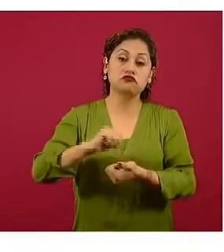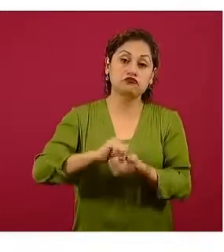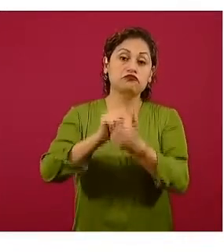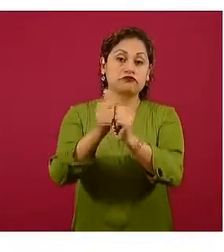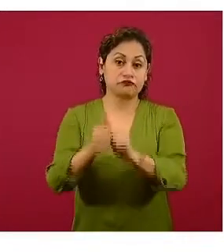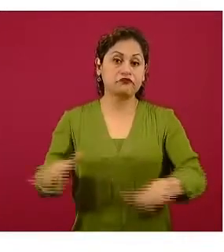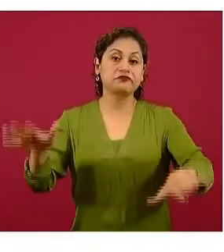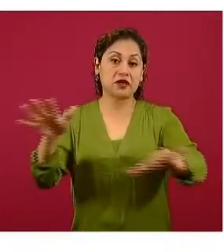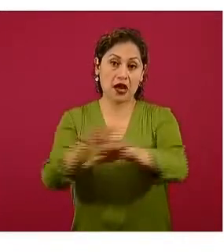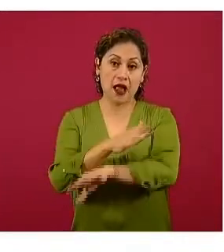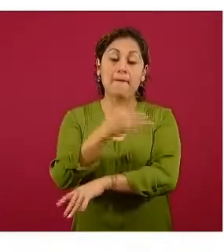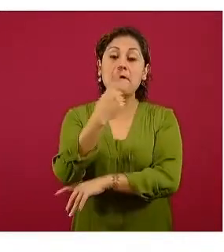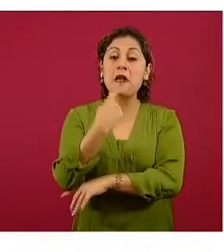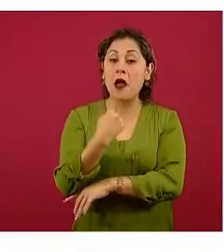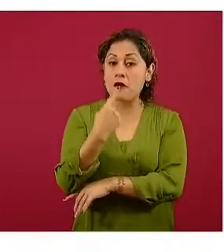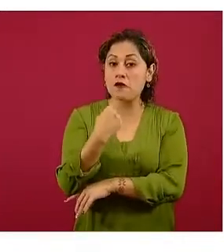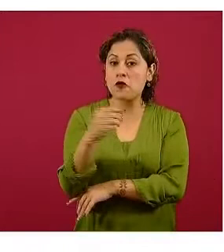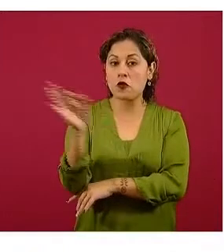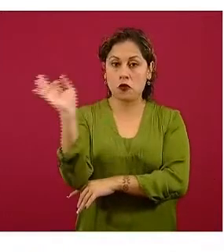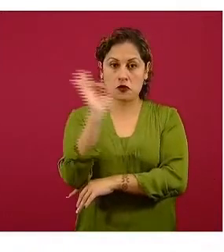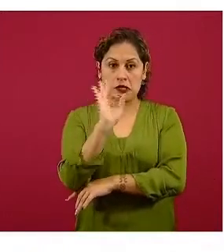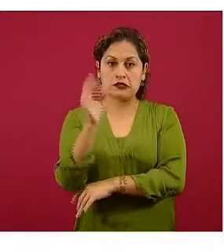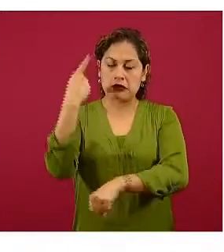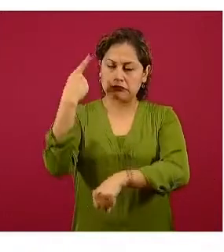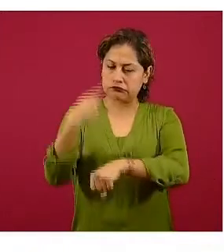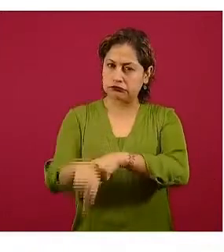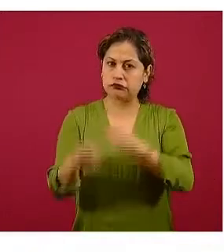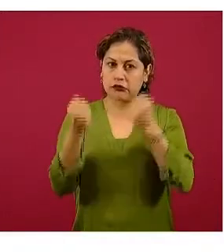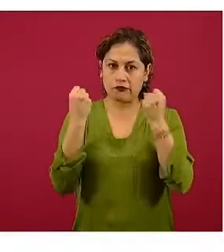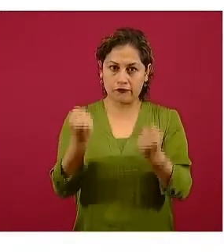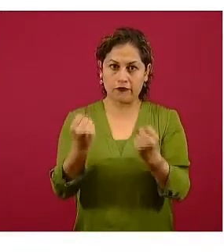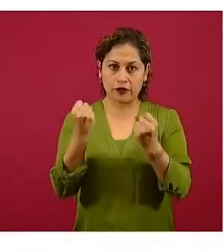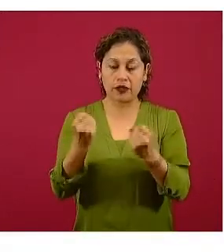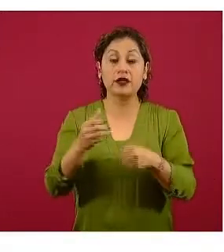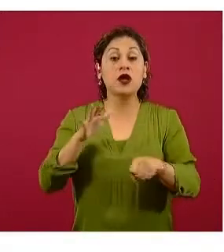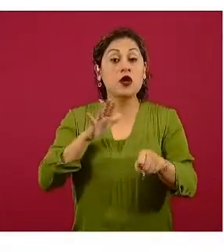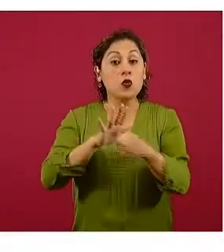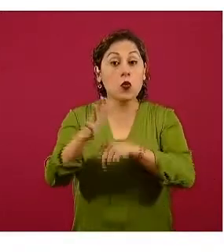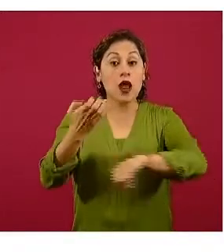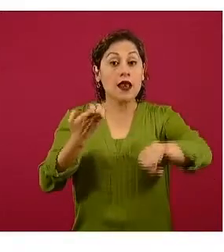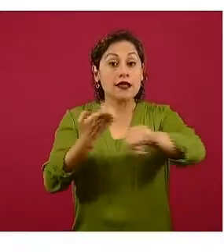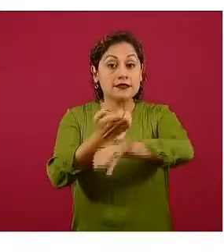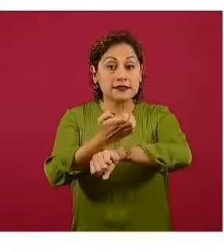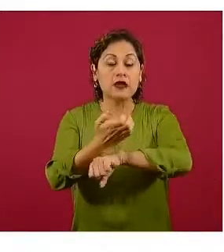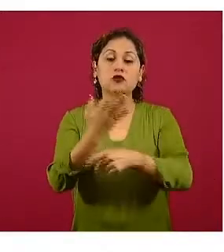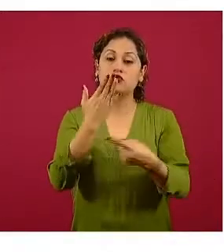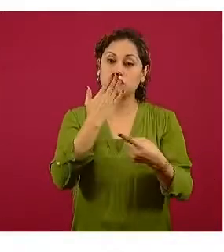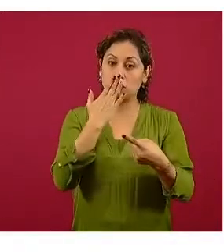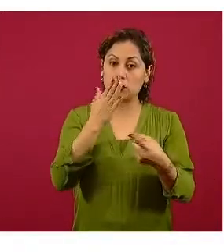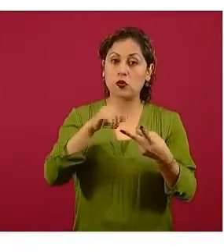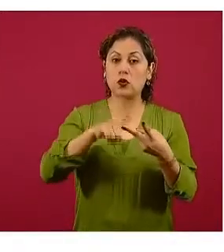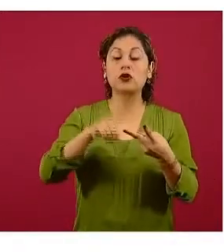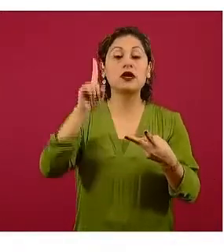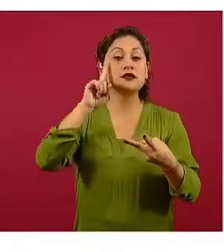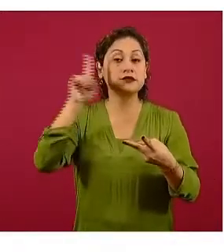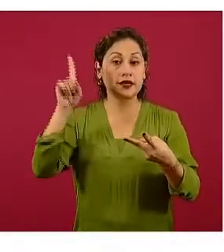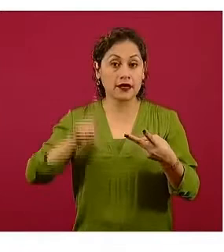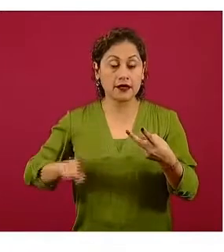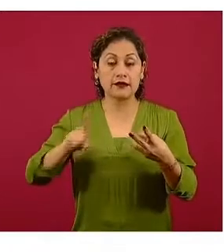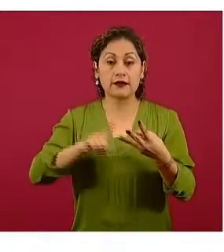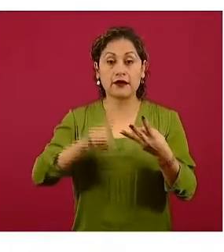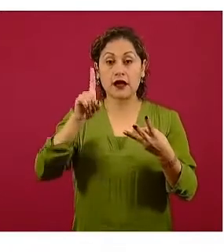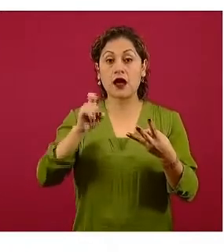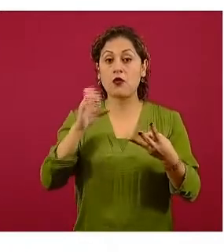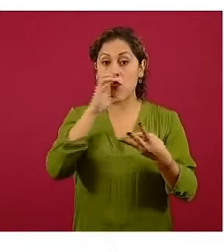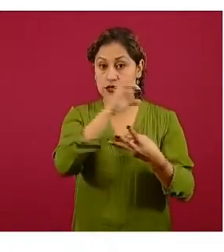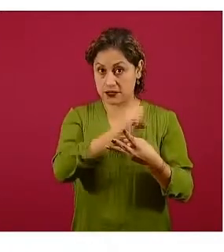semanas pudieran llegar a un nivel máximo que sería el rojo, y nos referimos precisamente a los estados de Sonora, de Zacatecas, de